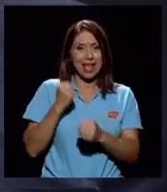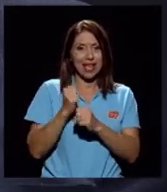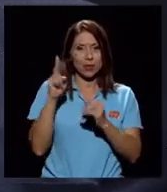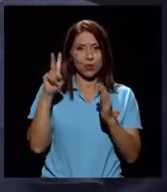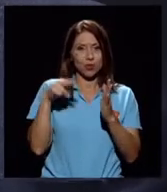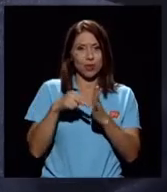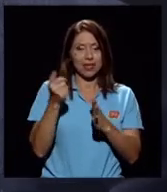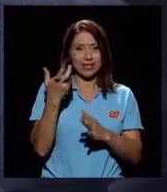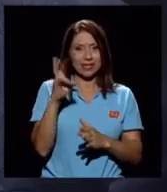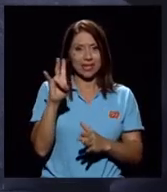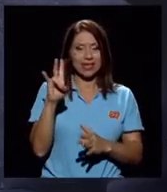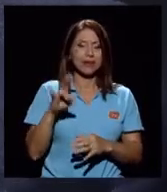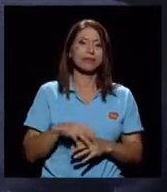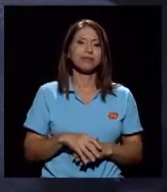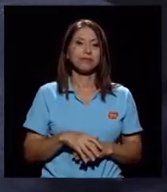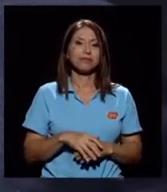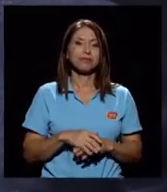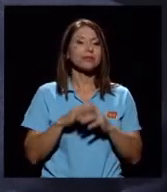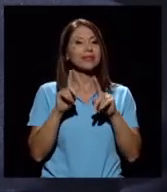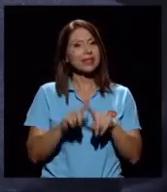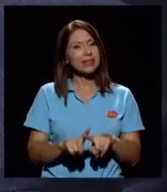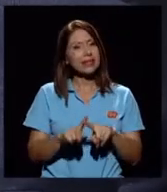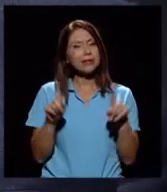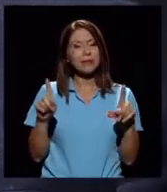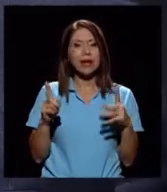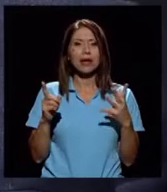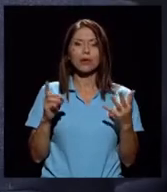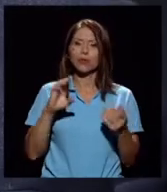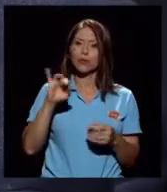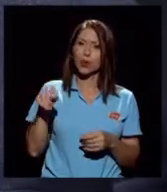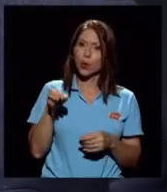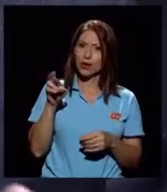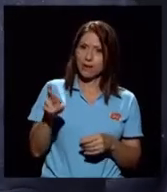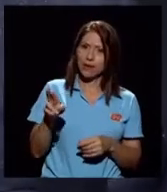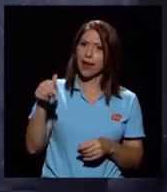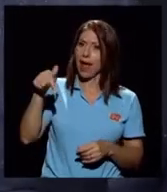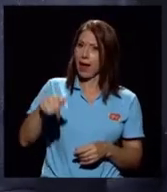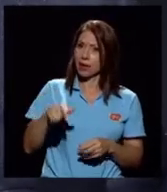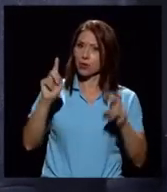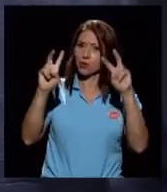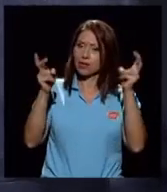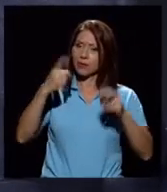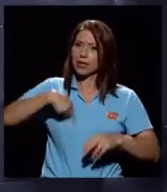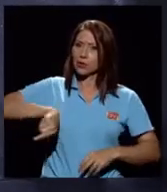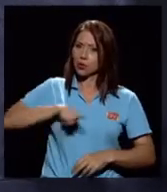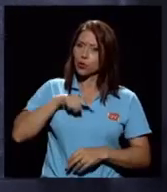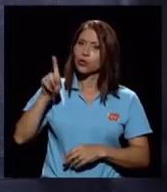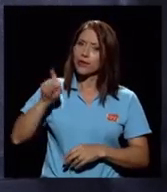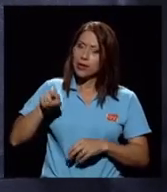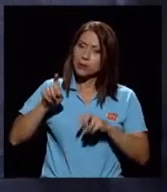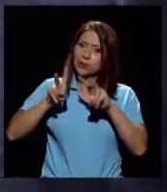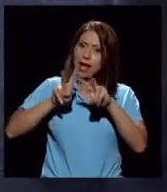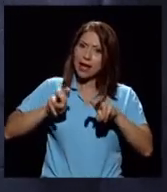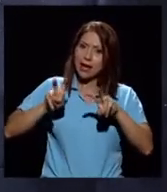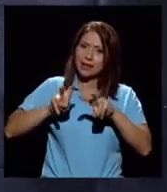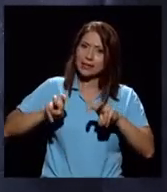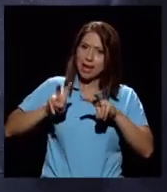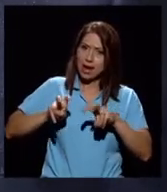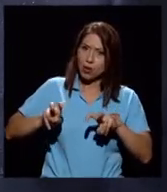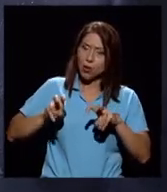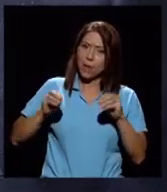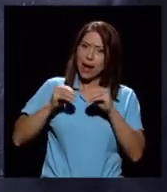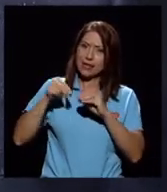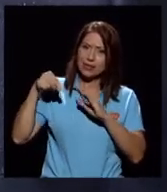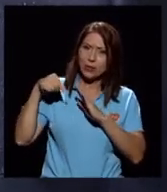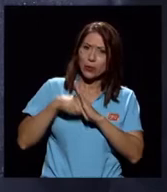2017 sin embargo van raphael aquí hay un punto que me parece que deberíamos analizarlo este con un poquito más